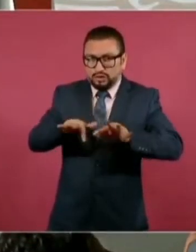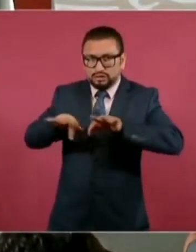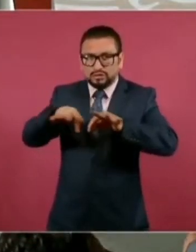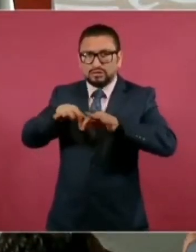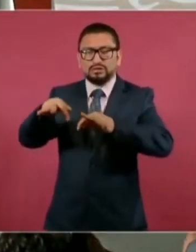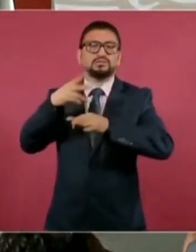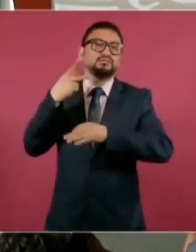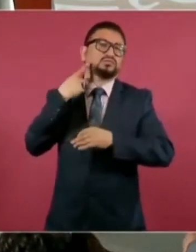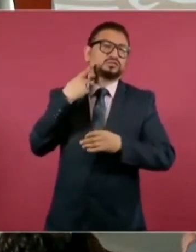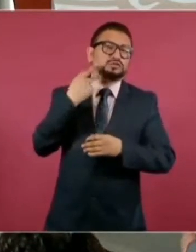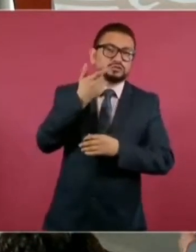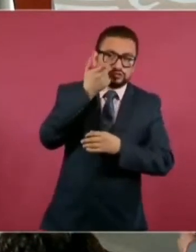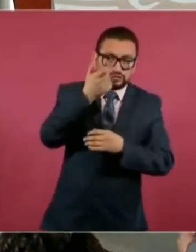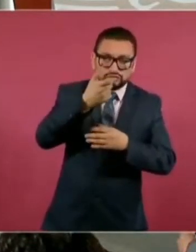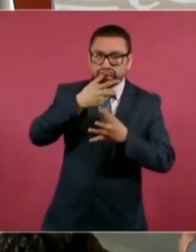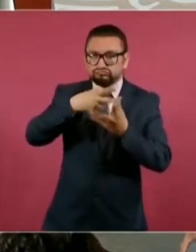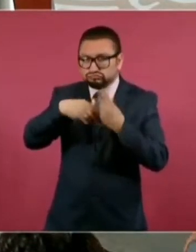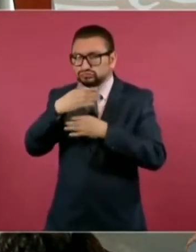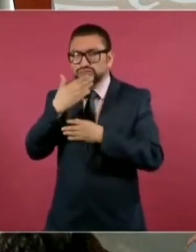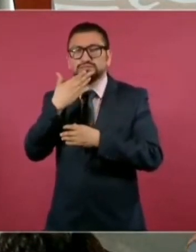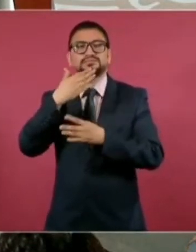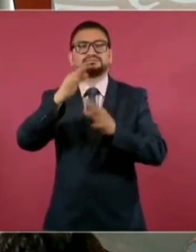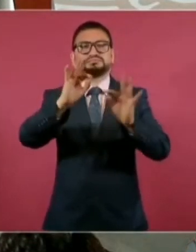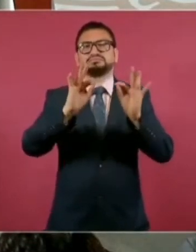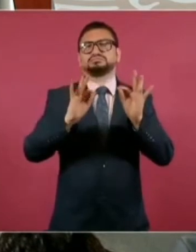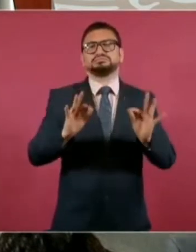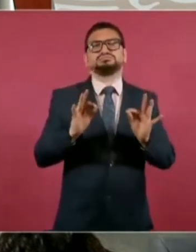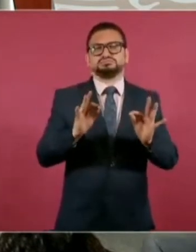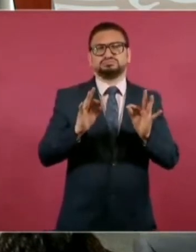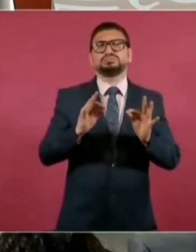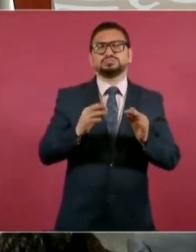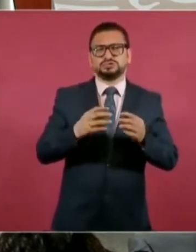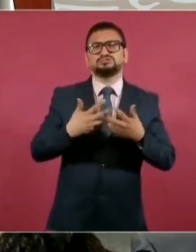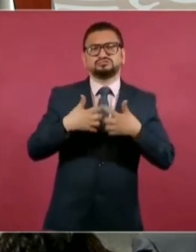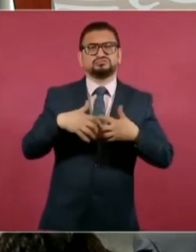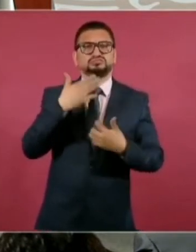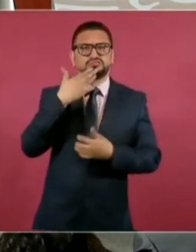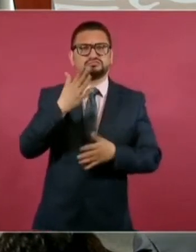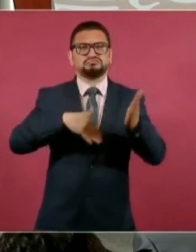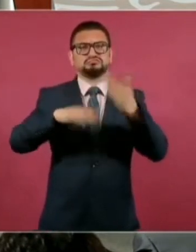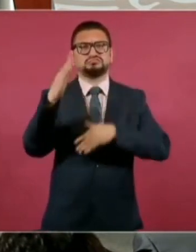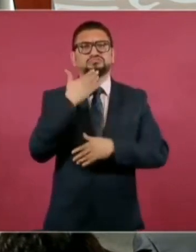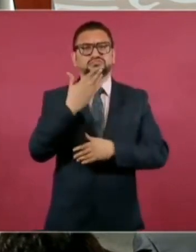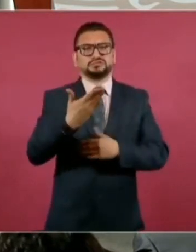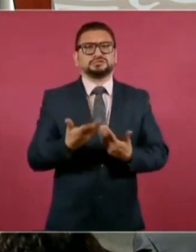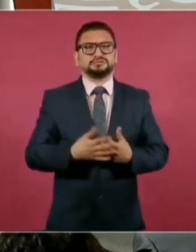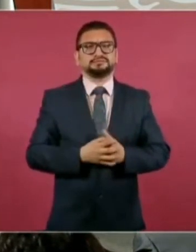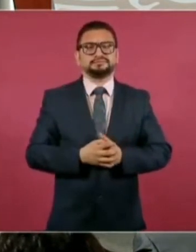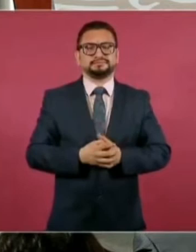económico, la política económica, es buena, funciona.